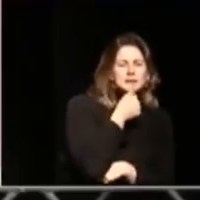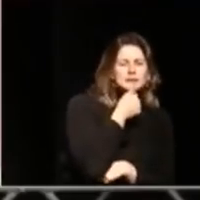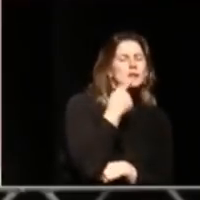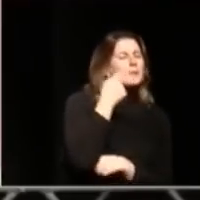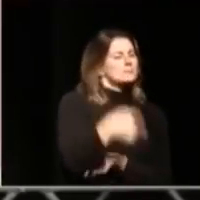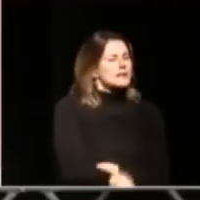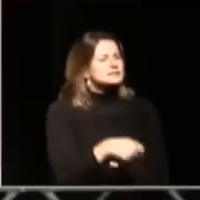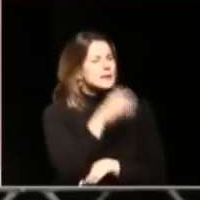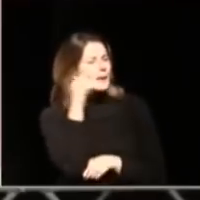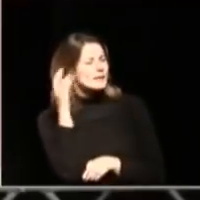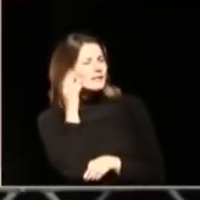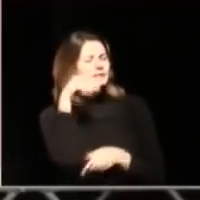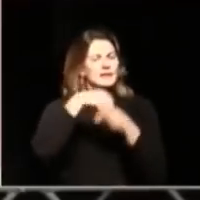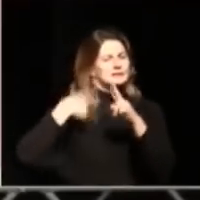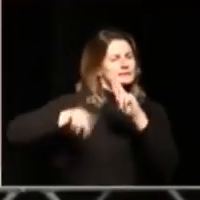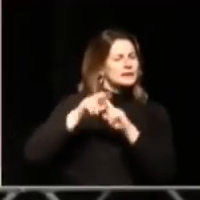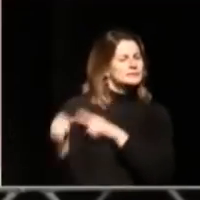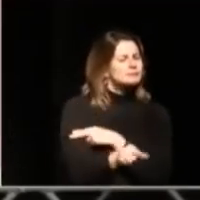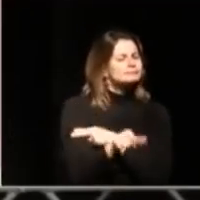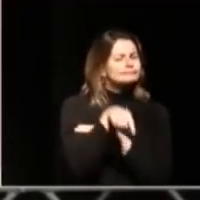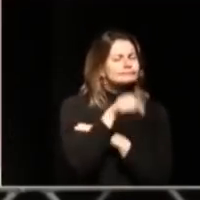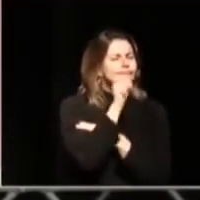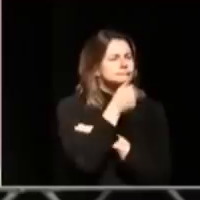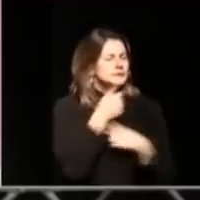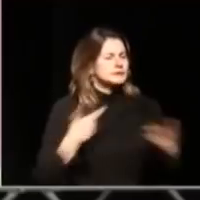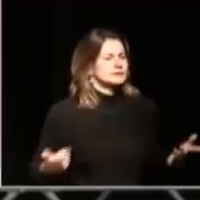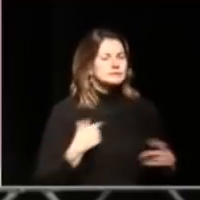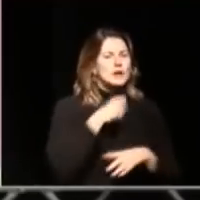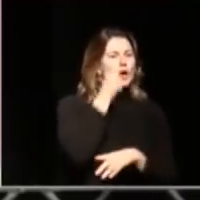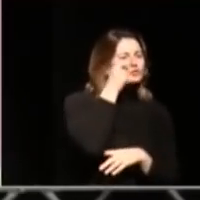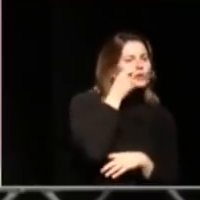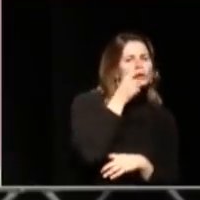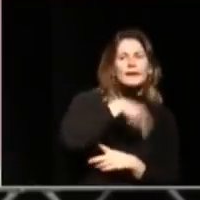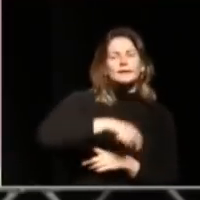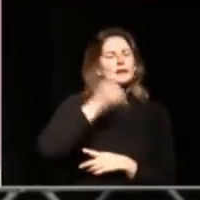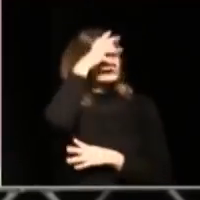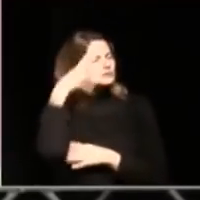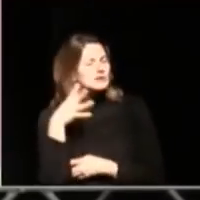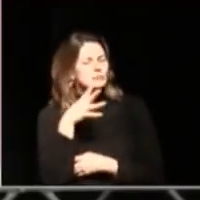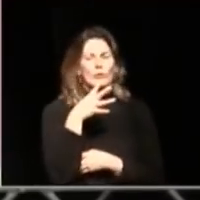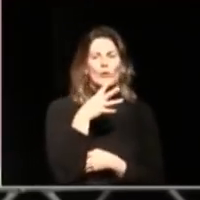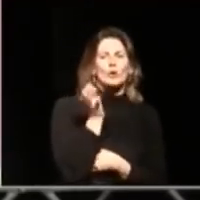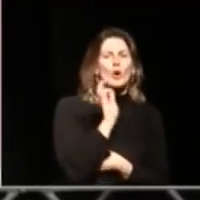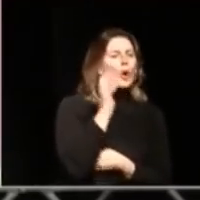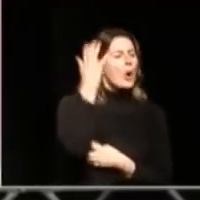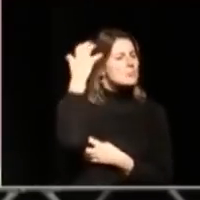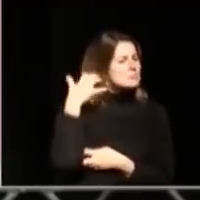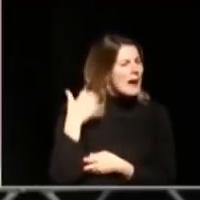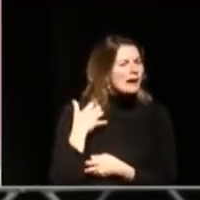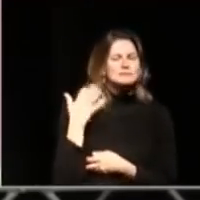el presidente o la presidenta de la Generalitat. Tiene que ser Junqueras, tiene que ser Puigdemont, tiene que ser Marta